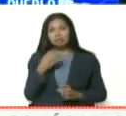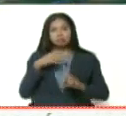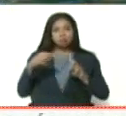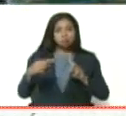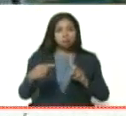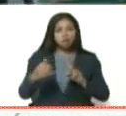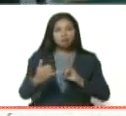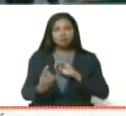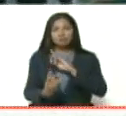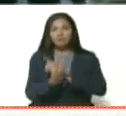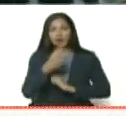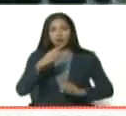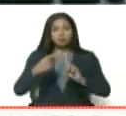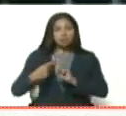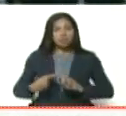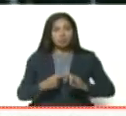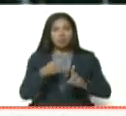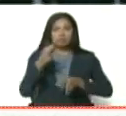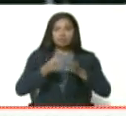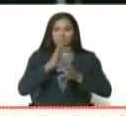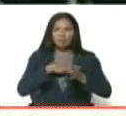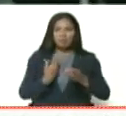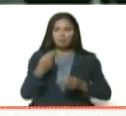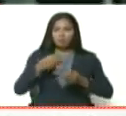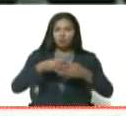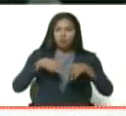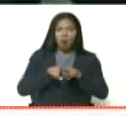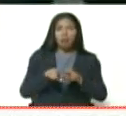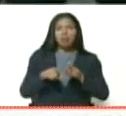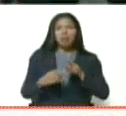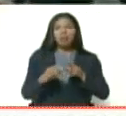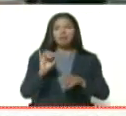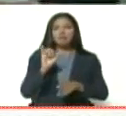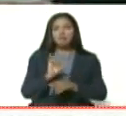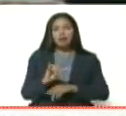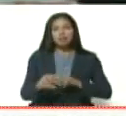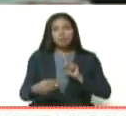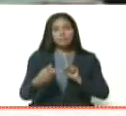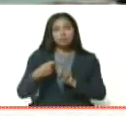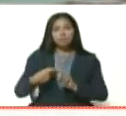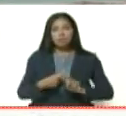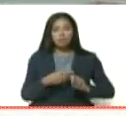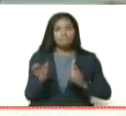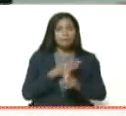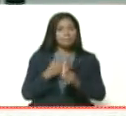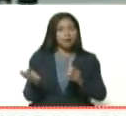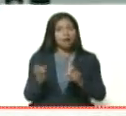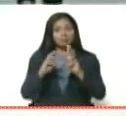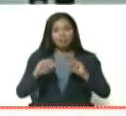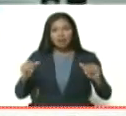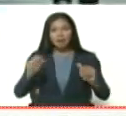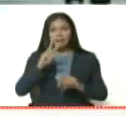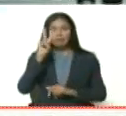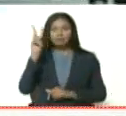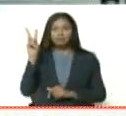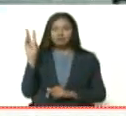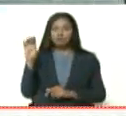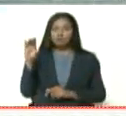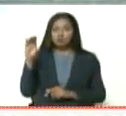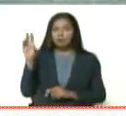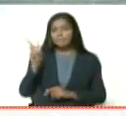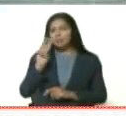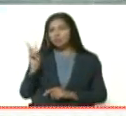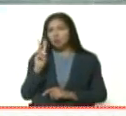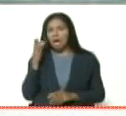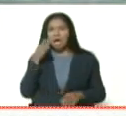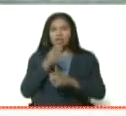positivo para el mes de septiembre. Él pretende montar un falso positivo, agredir territorio venezolano para ir al Consejo de Seguridad de Naciones Unidas